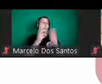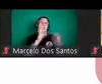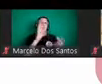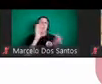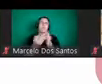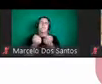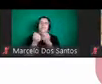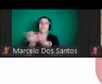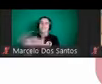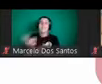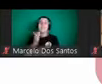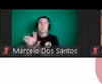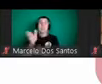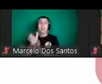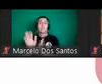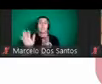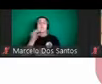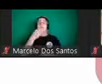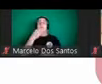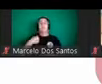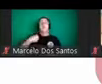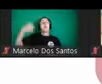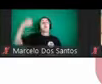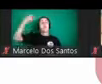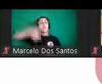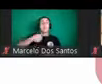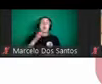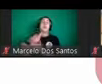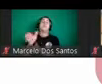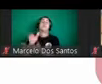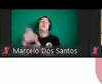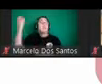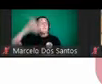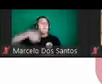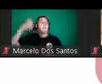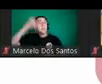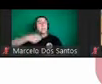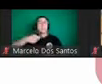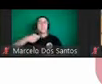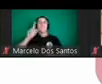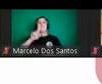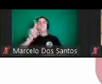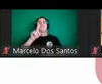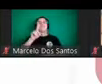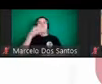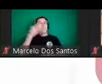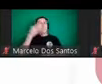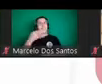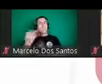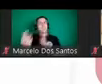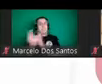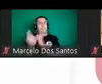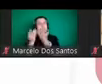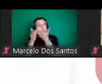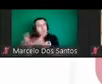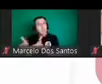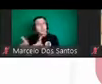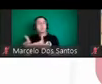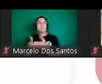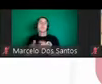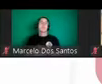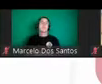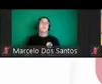una sugerencia, pero la persona misma se da cuenta de lo que necesita y, bueno, siempre es importante escuchar,